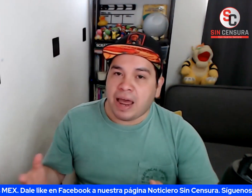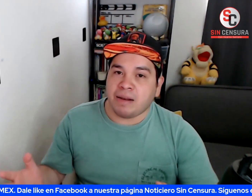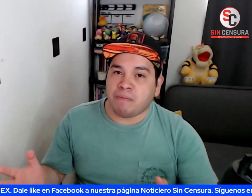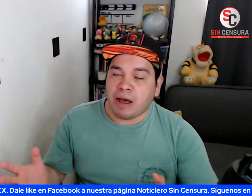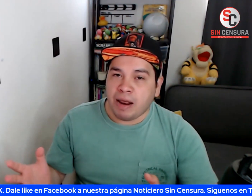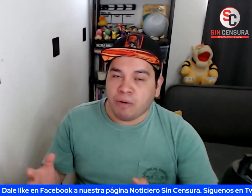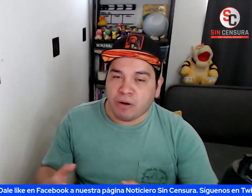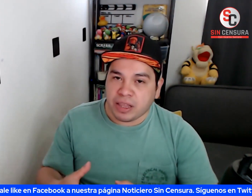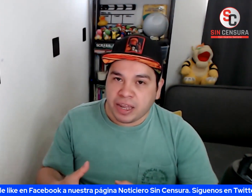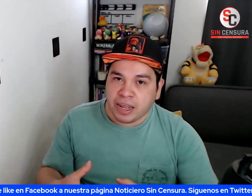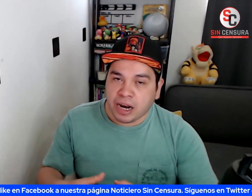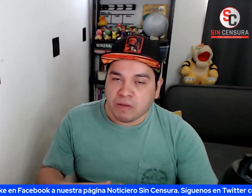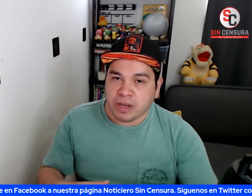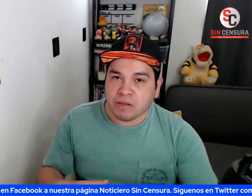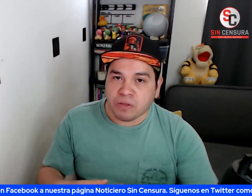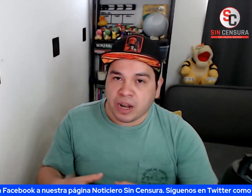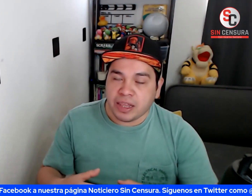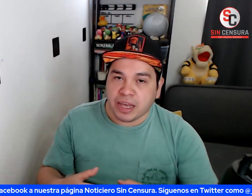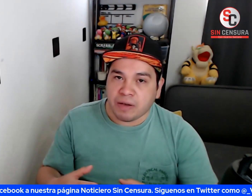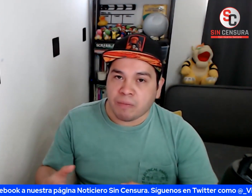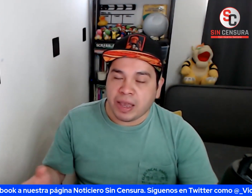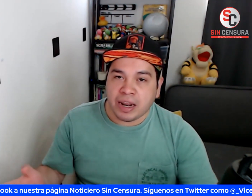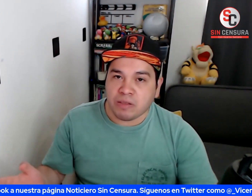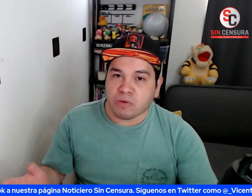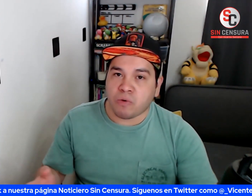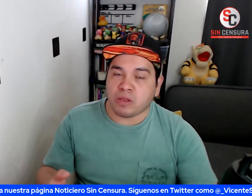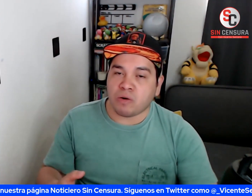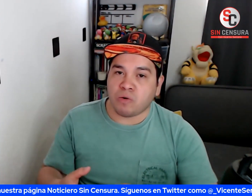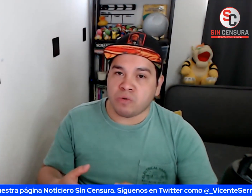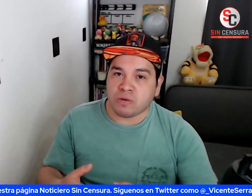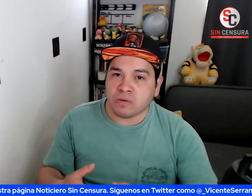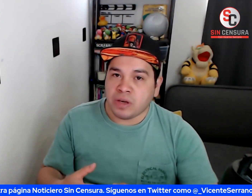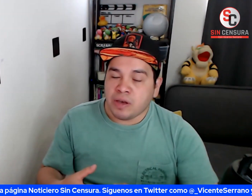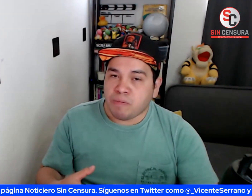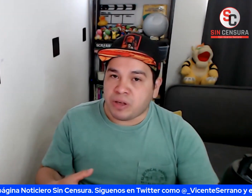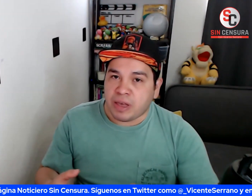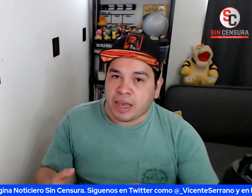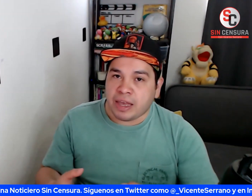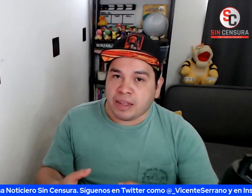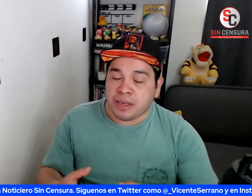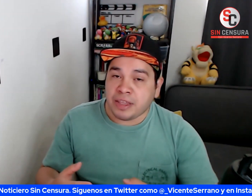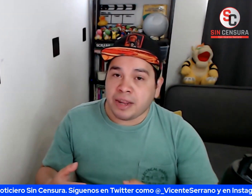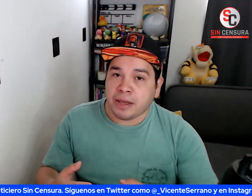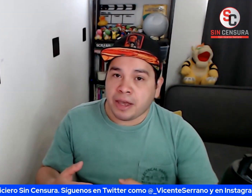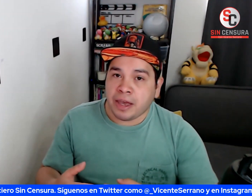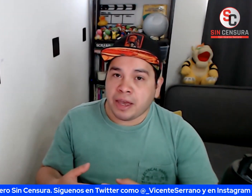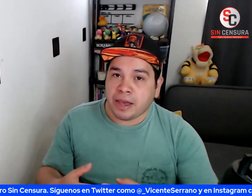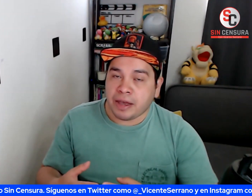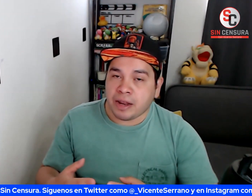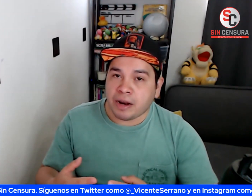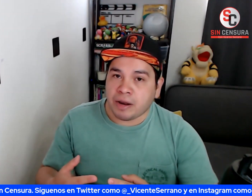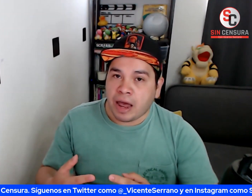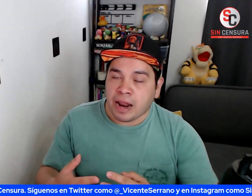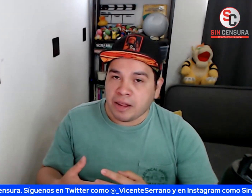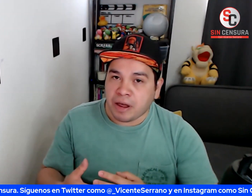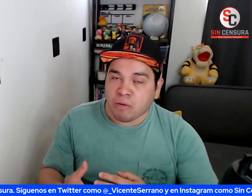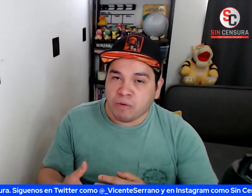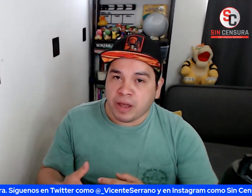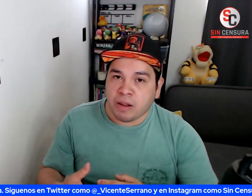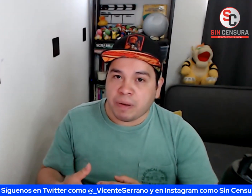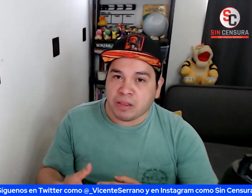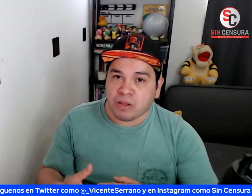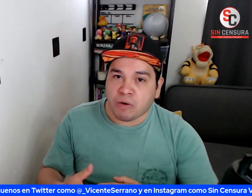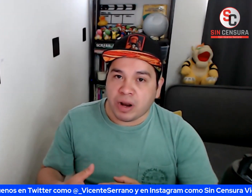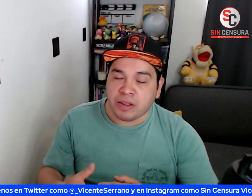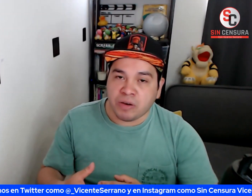este plan malévolo que tiene Claudio X González de que vayan estos 4 juntos, pues sí tienen que analizarlo muy